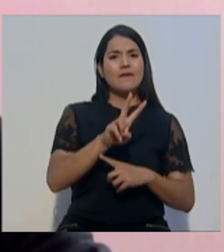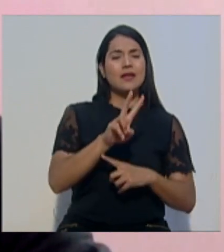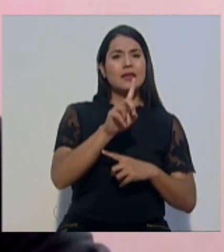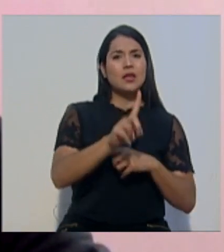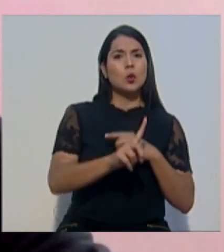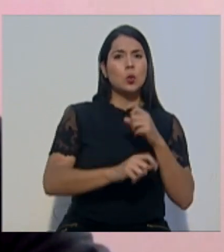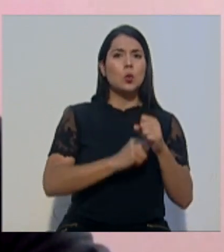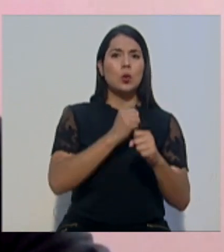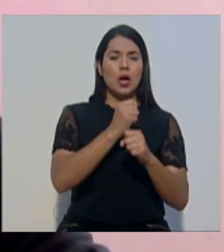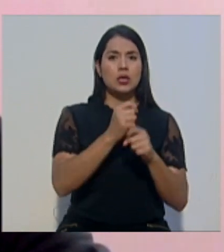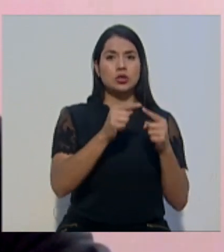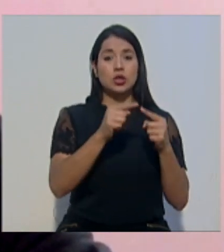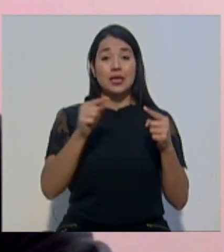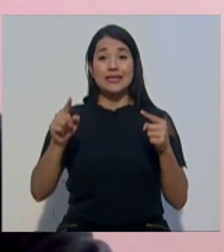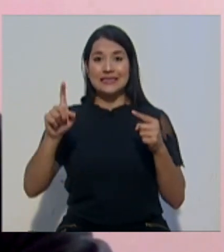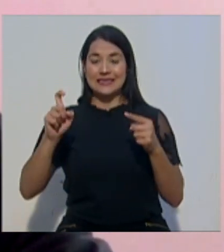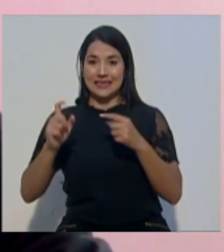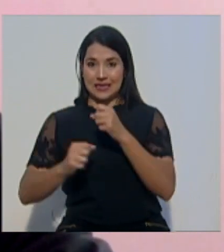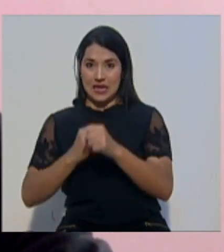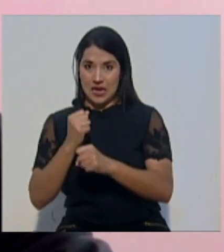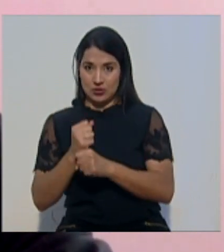los 100 años.